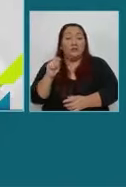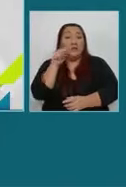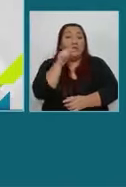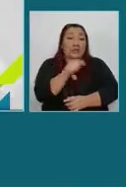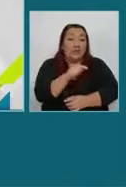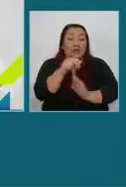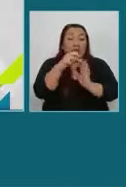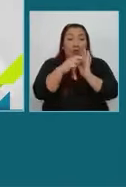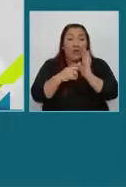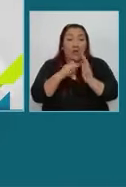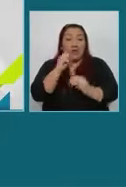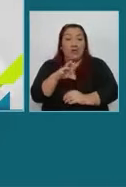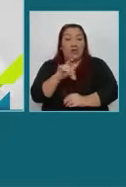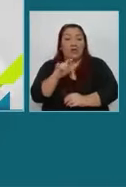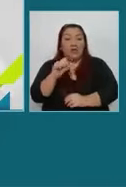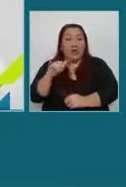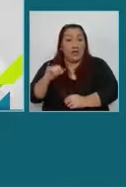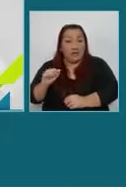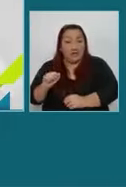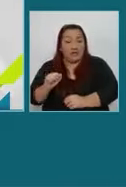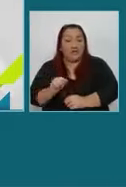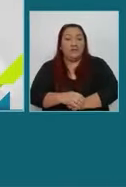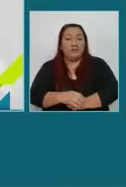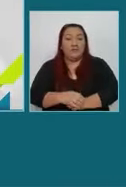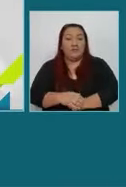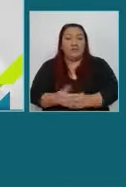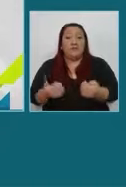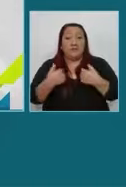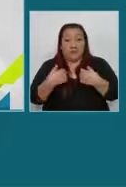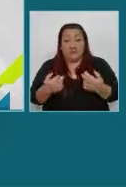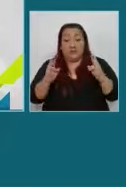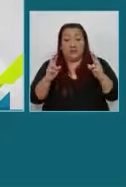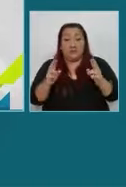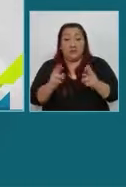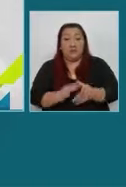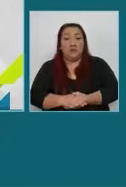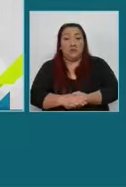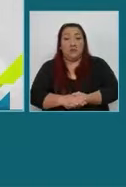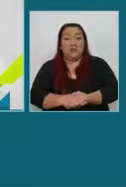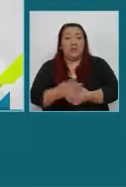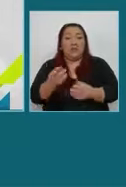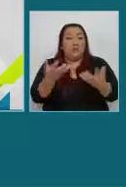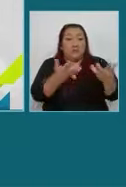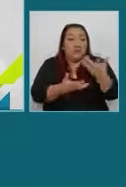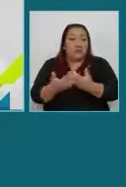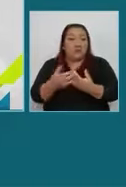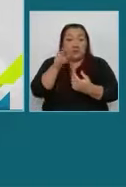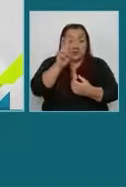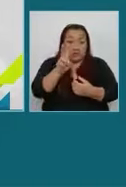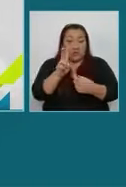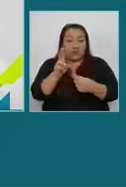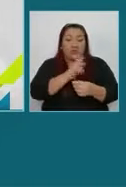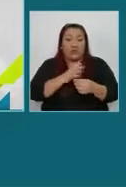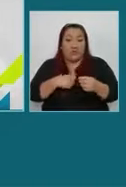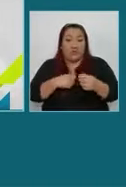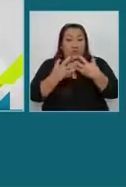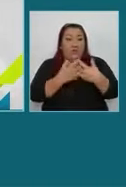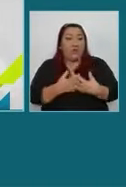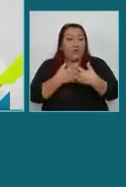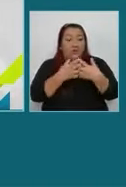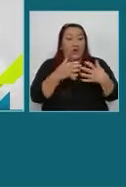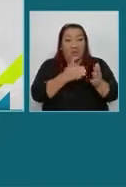programa, como decía, de USAID y el Servicio Forestal, y tiene la ventaja de ser una combinación de dos agencias del gobierno americano, y una de ellas, el